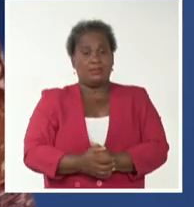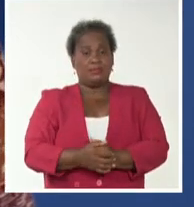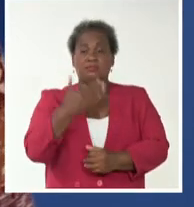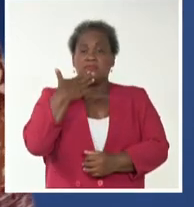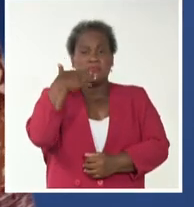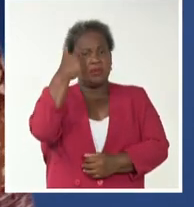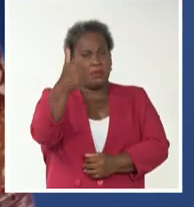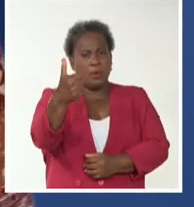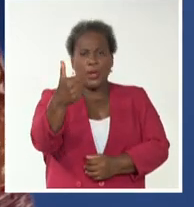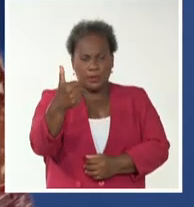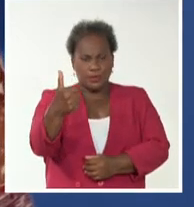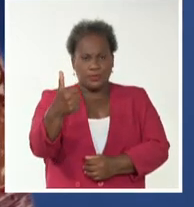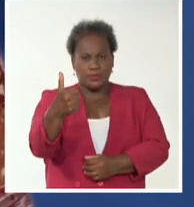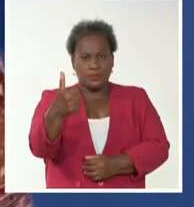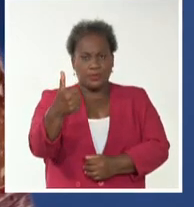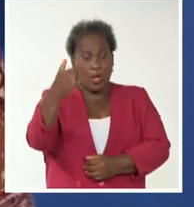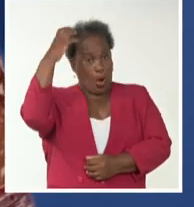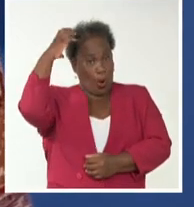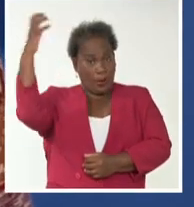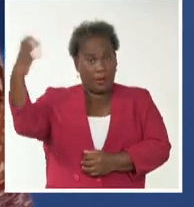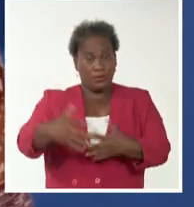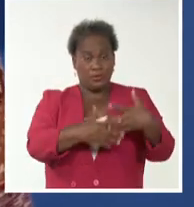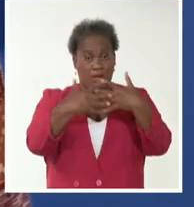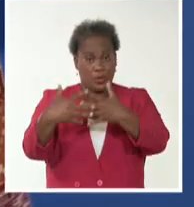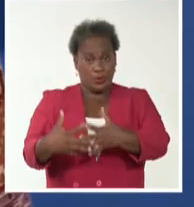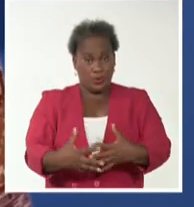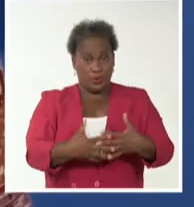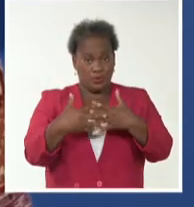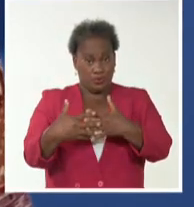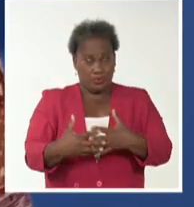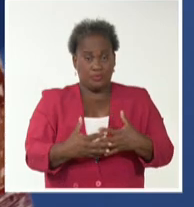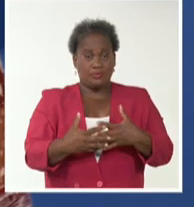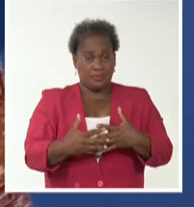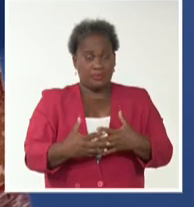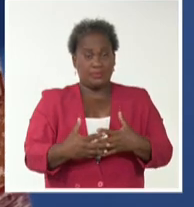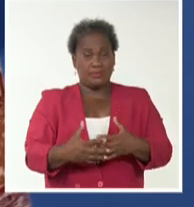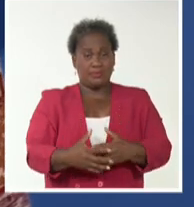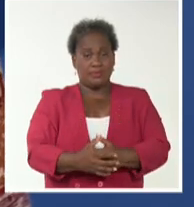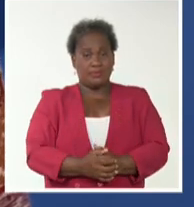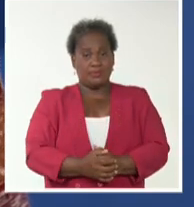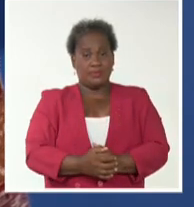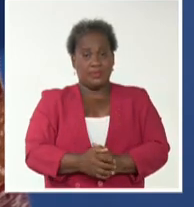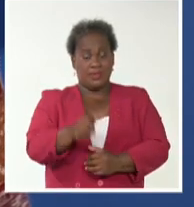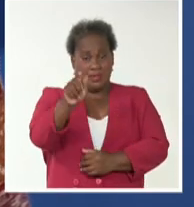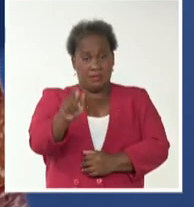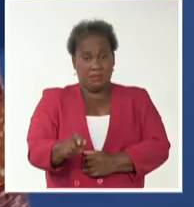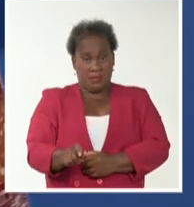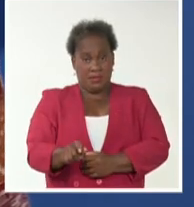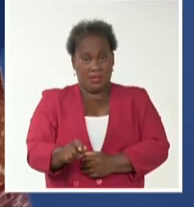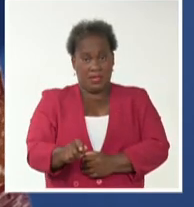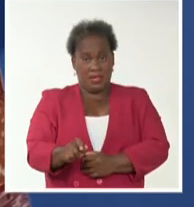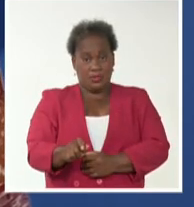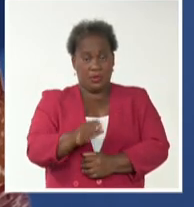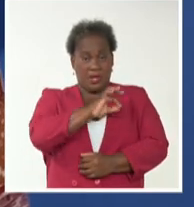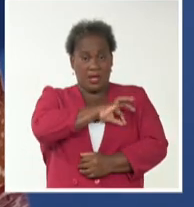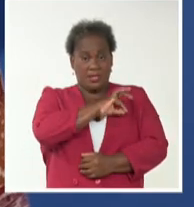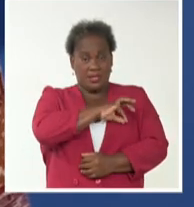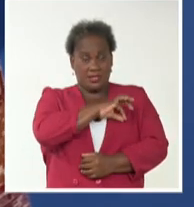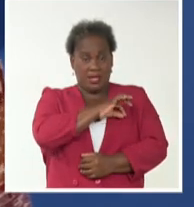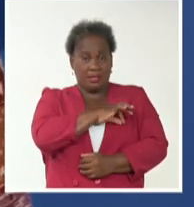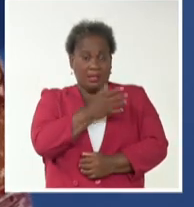bueno que el gobierno de los Estados Unidos y que las personas que se sienten adversarios